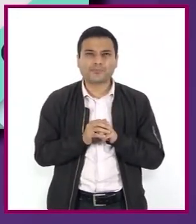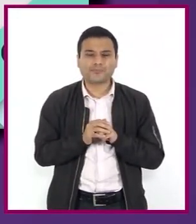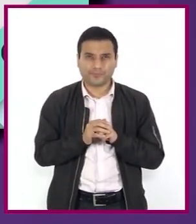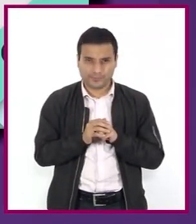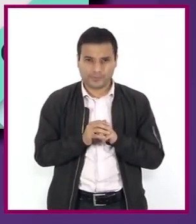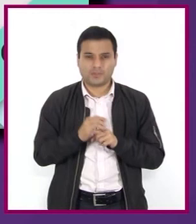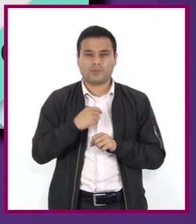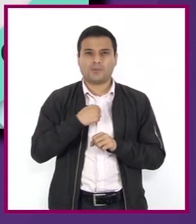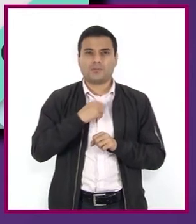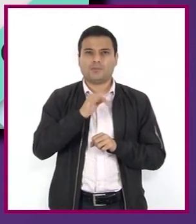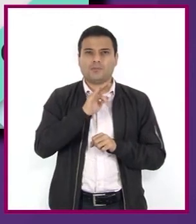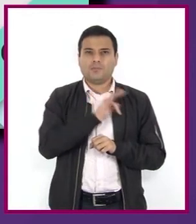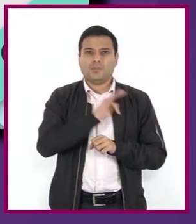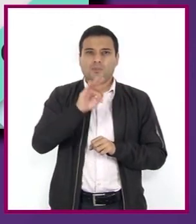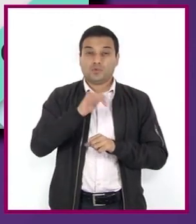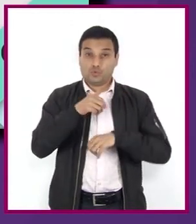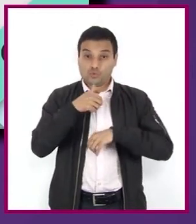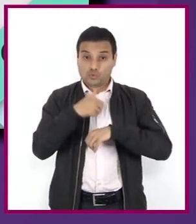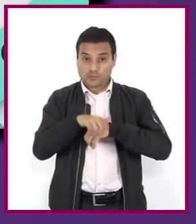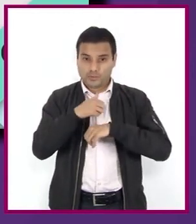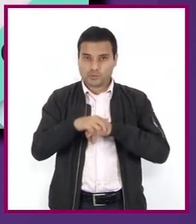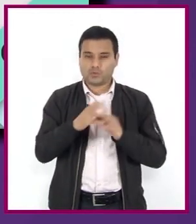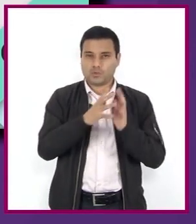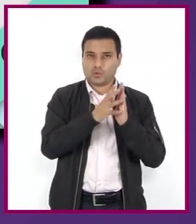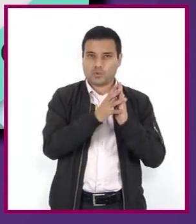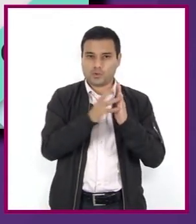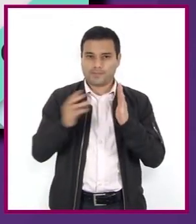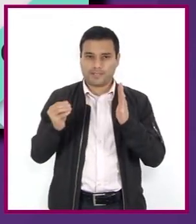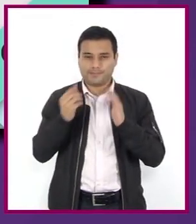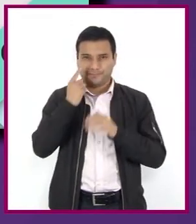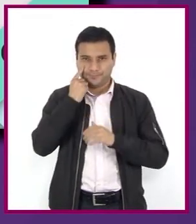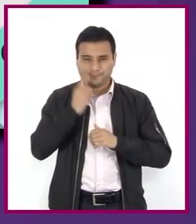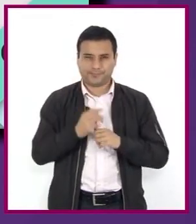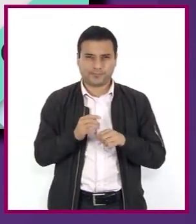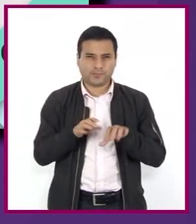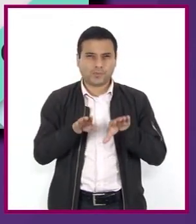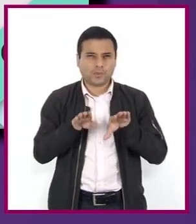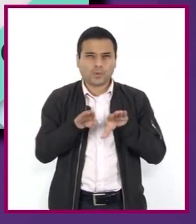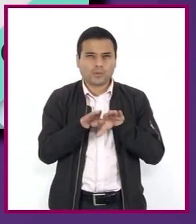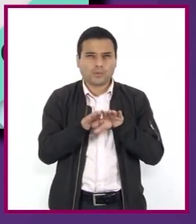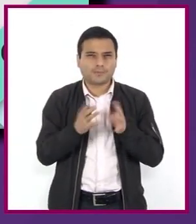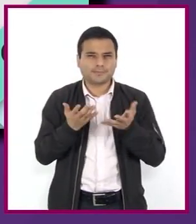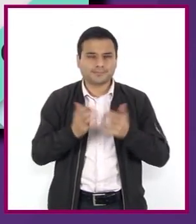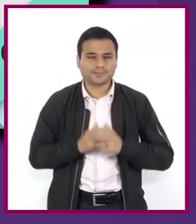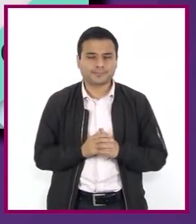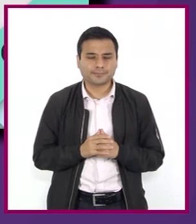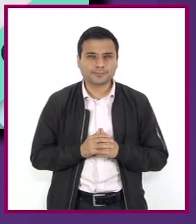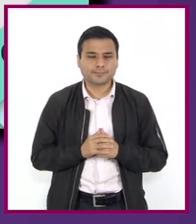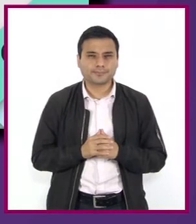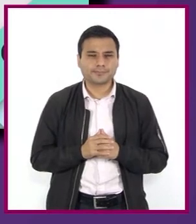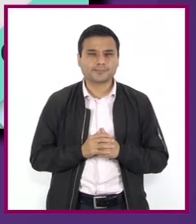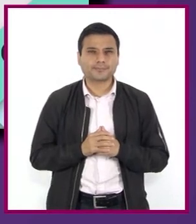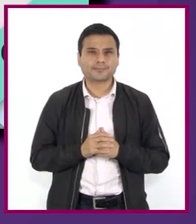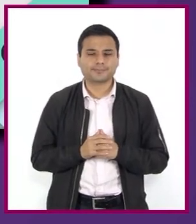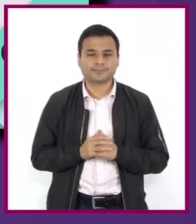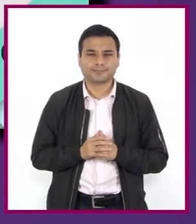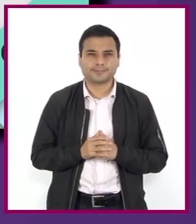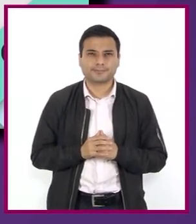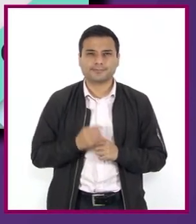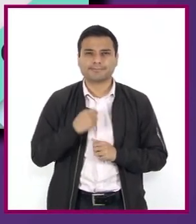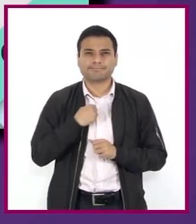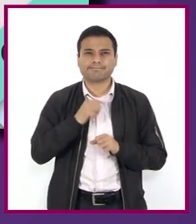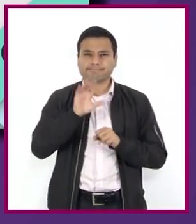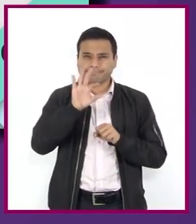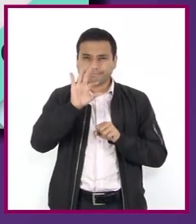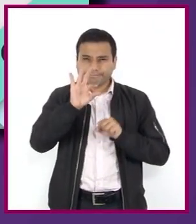una columna diferente. La selección de los datos a graficar debe corresponder con nuestras necesidades.